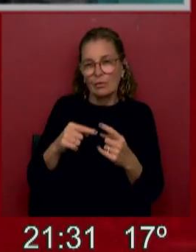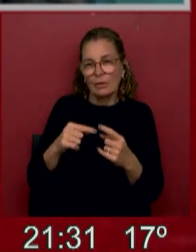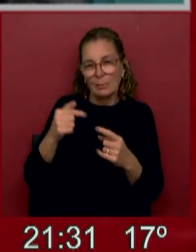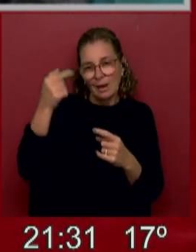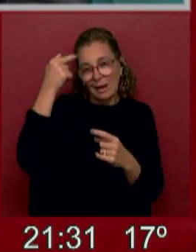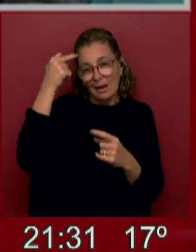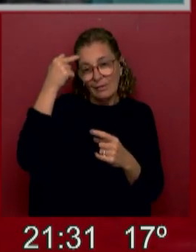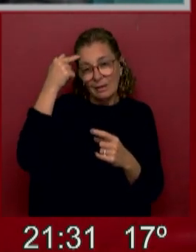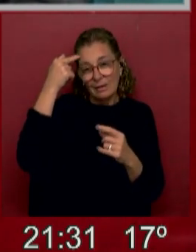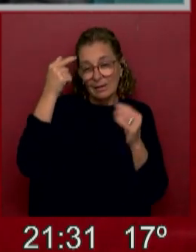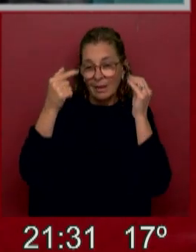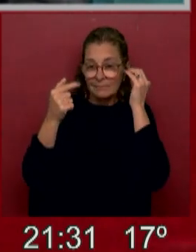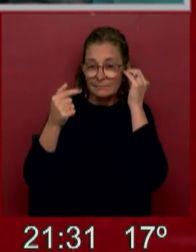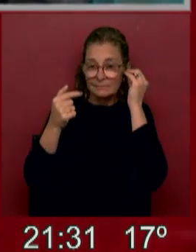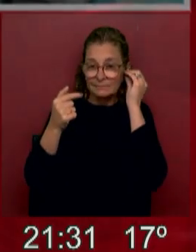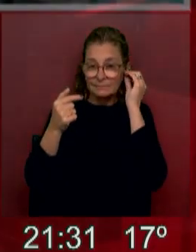cabeza lo más